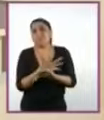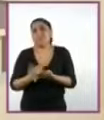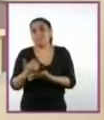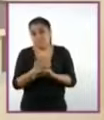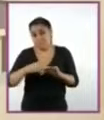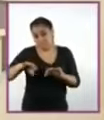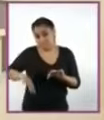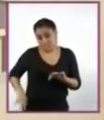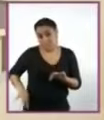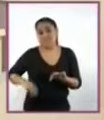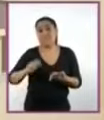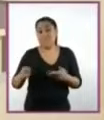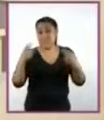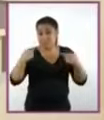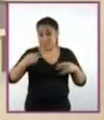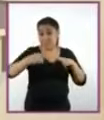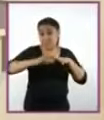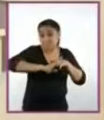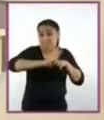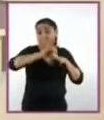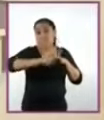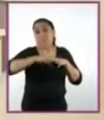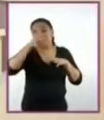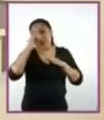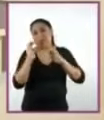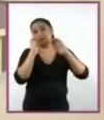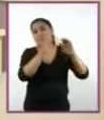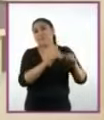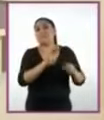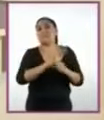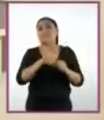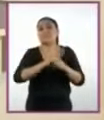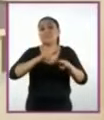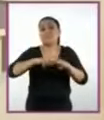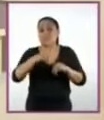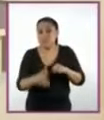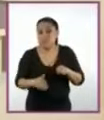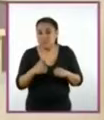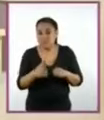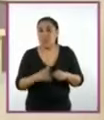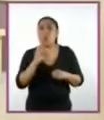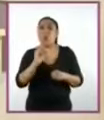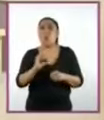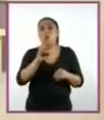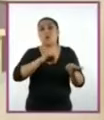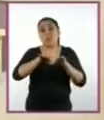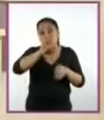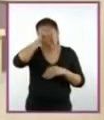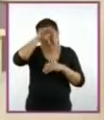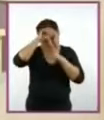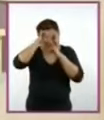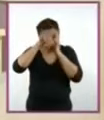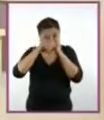ganancias con el transporte de migrantes que se empleaban en las obras del ferrocarril o en el trabajo de las minas.